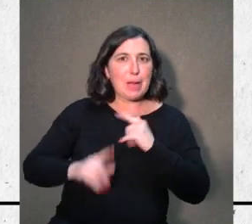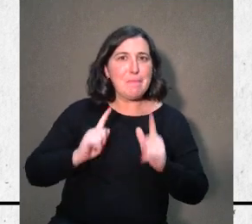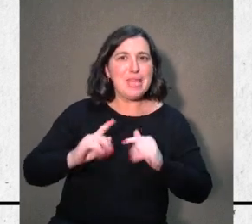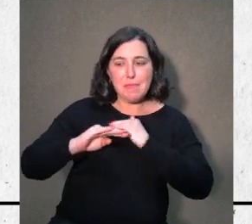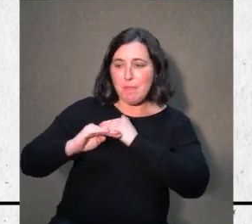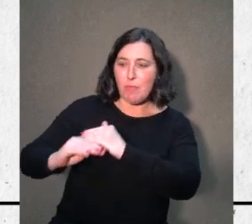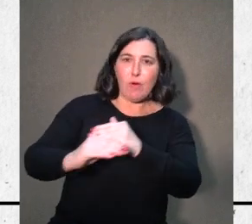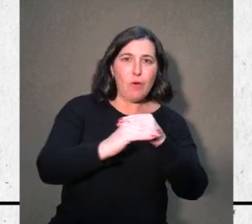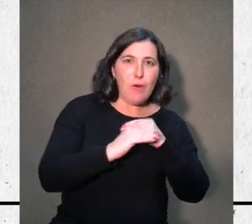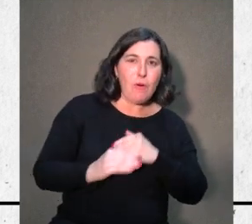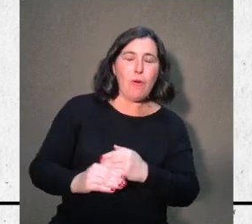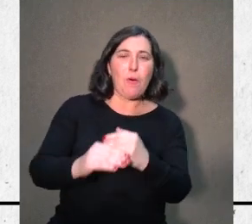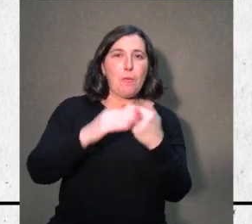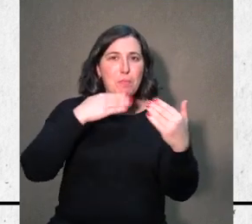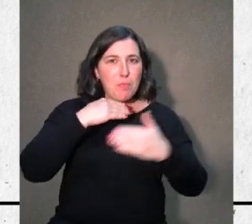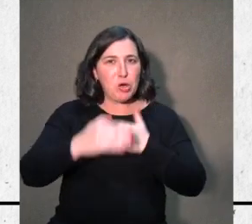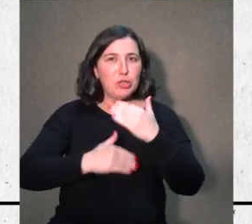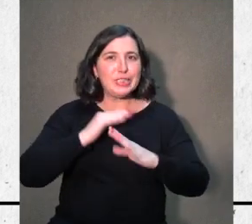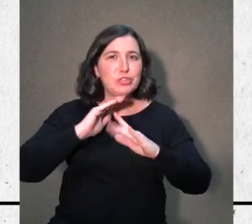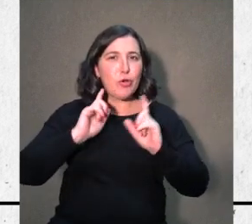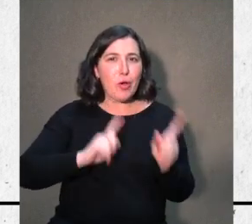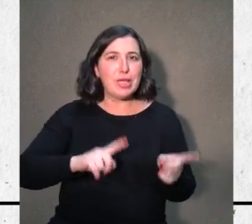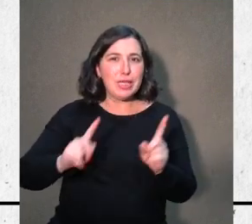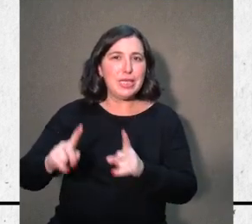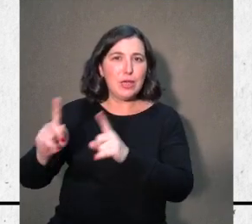gente de tu edad que entiende el proceso que estás pasando